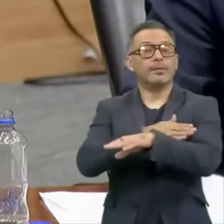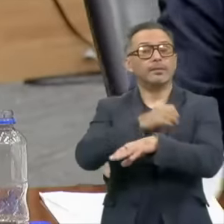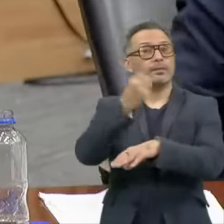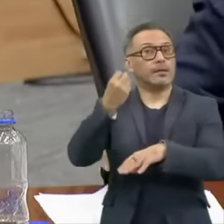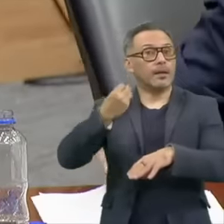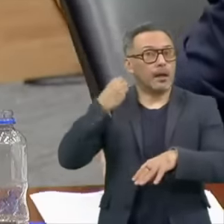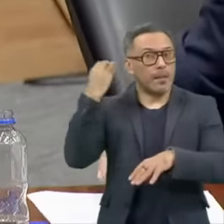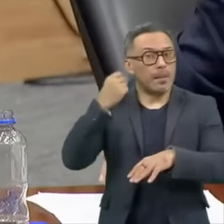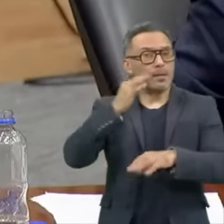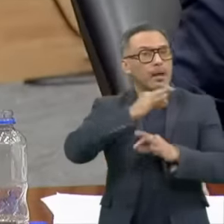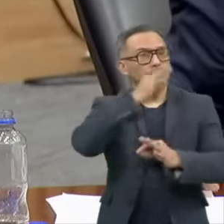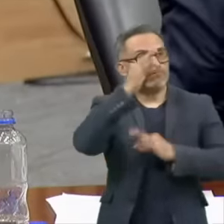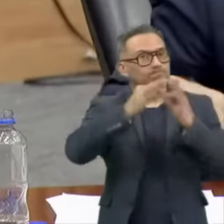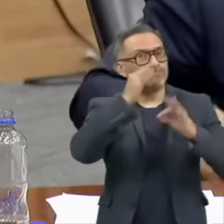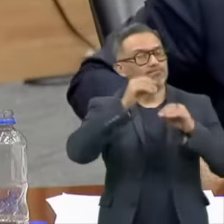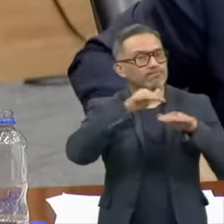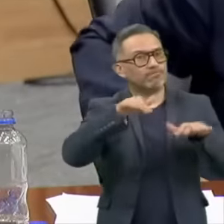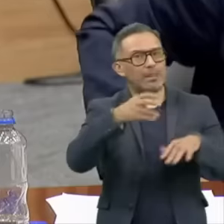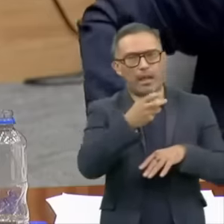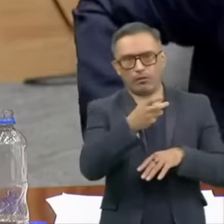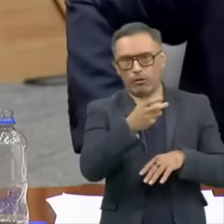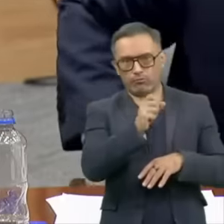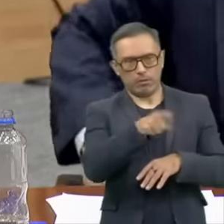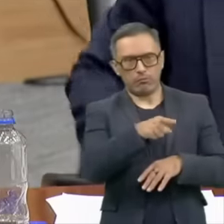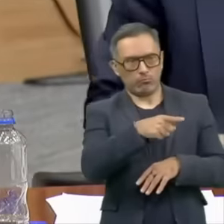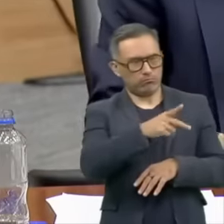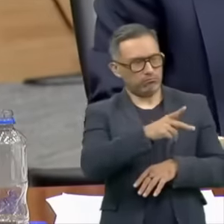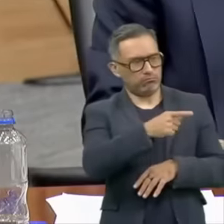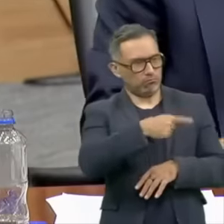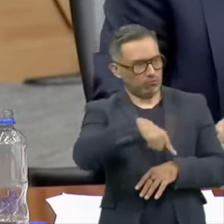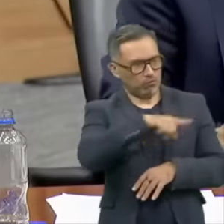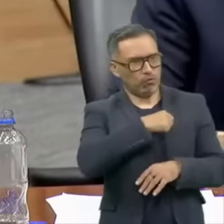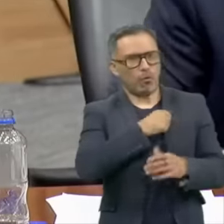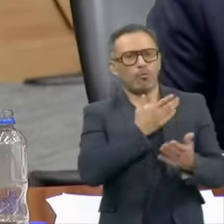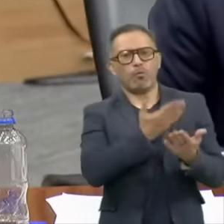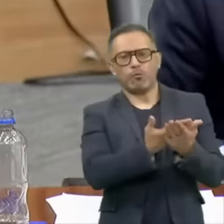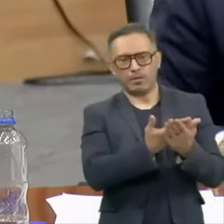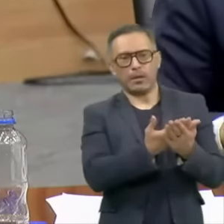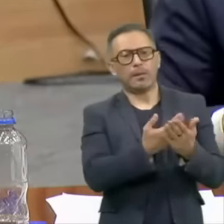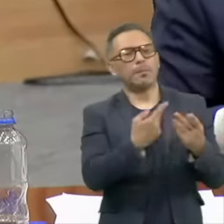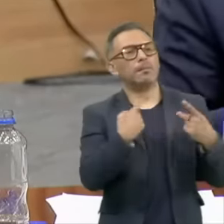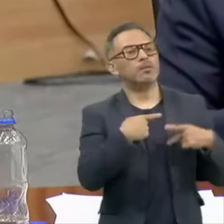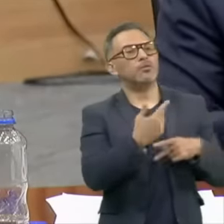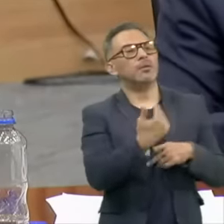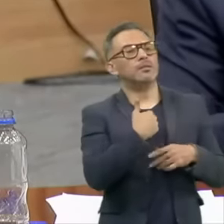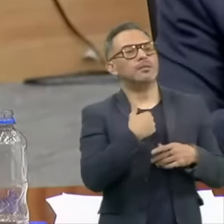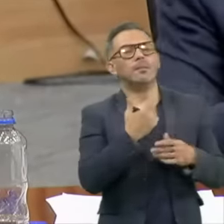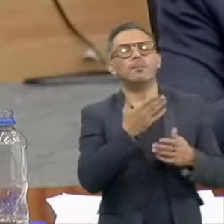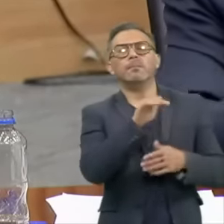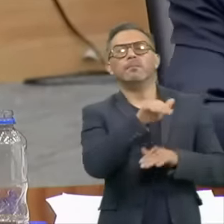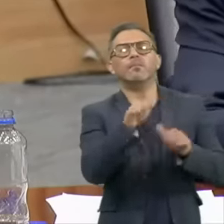eso, ir con una propuesta para pedirle a la gente lo que llamamos Plan C,